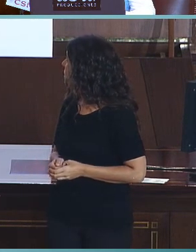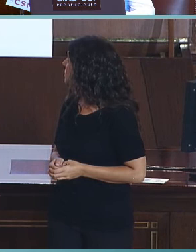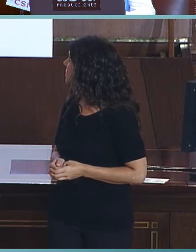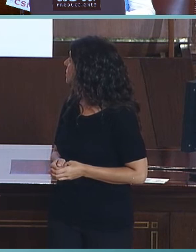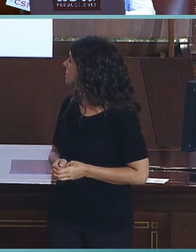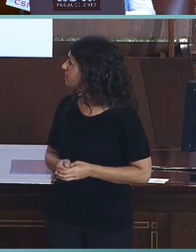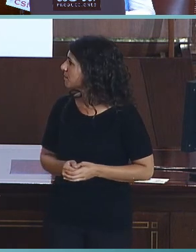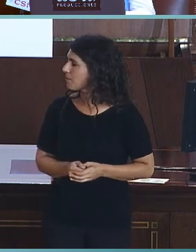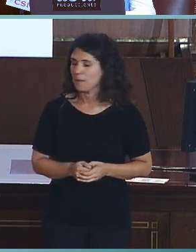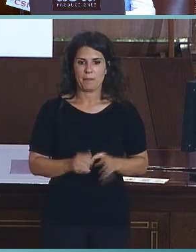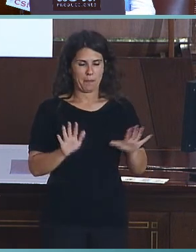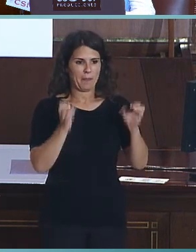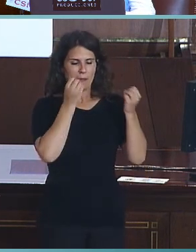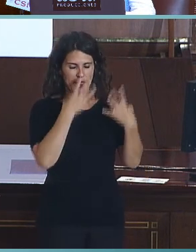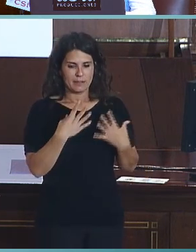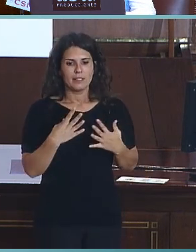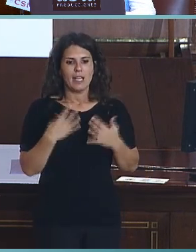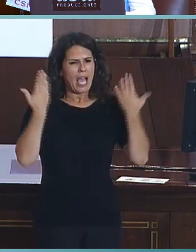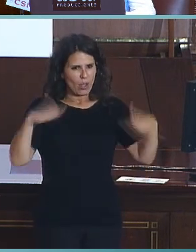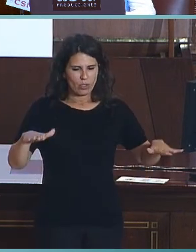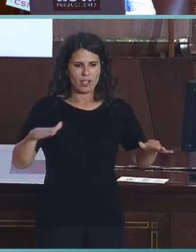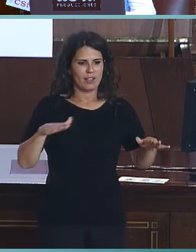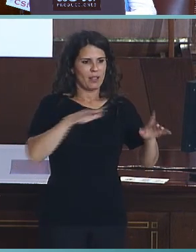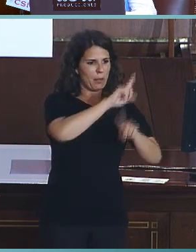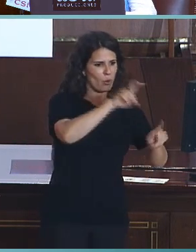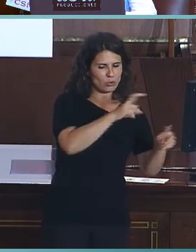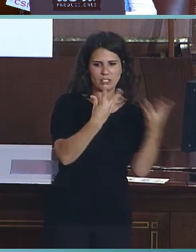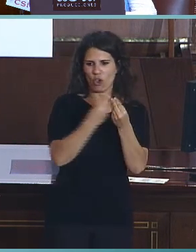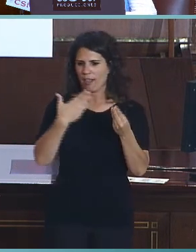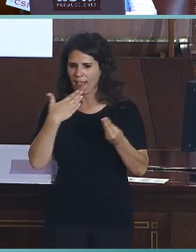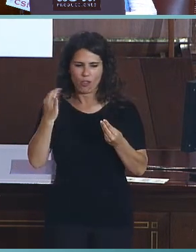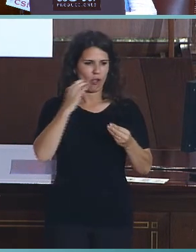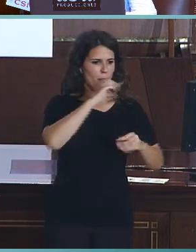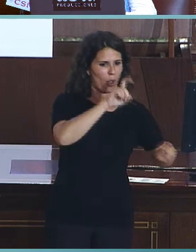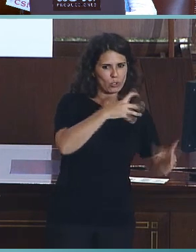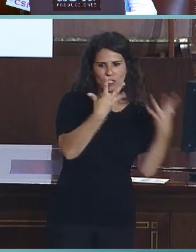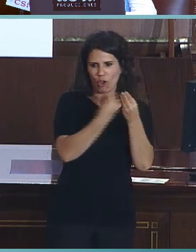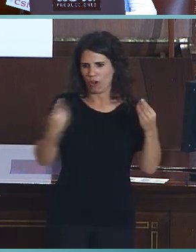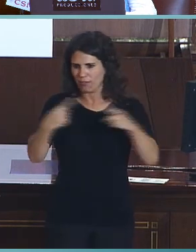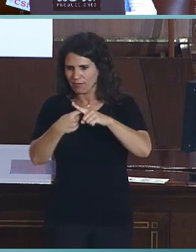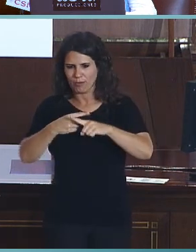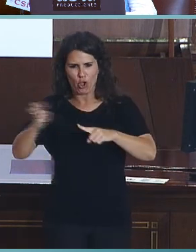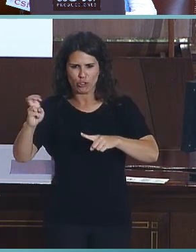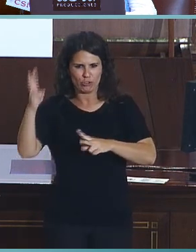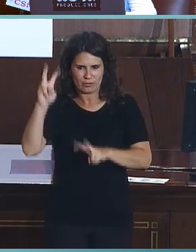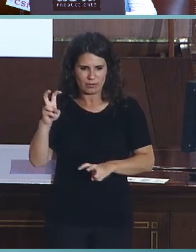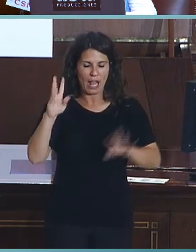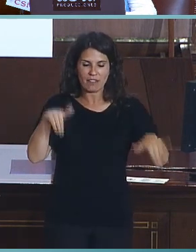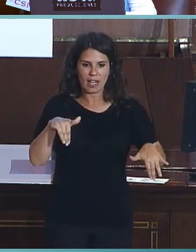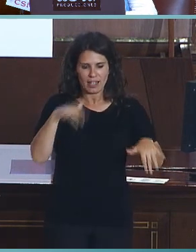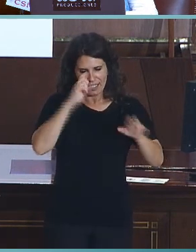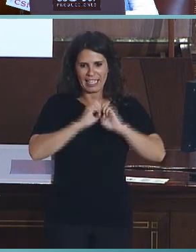Bien, hay cosas que no conseguimos aclarar convenientemente. No conseguimos